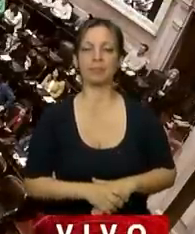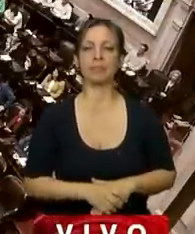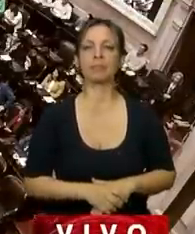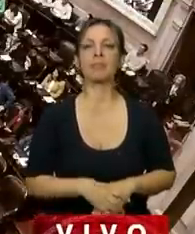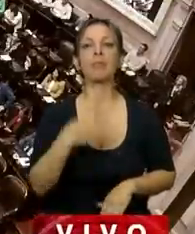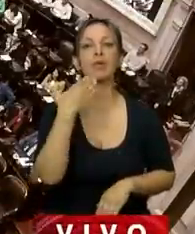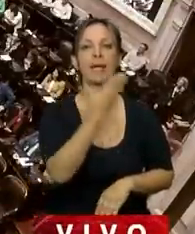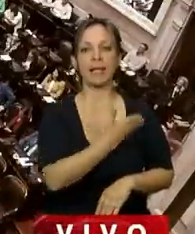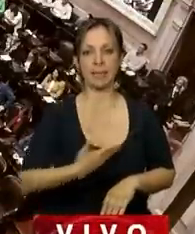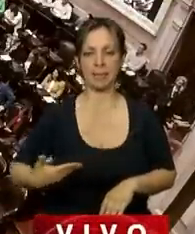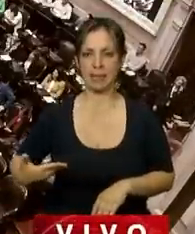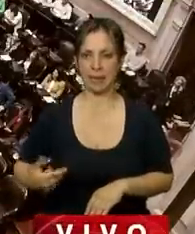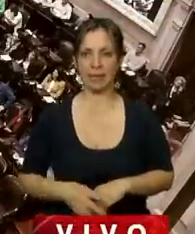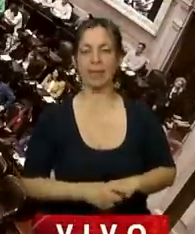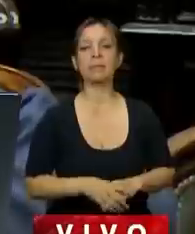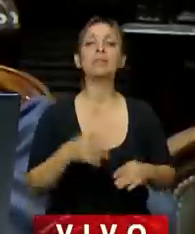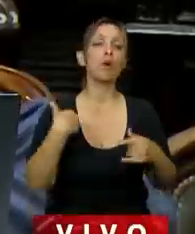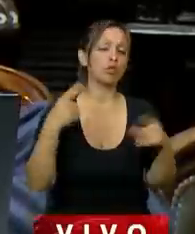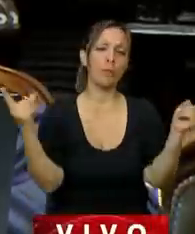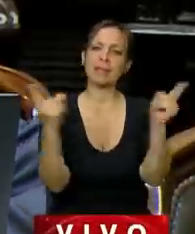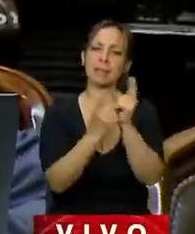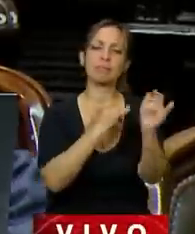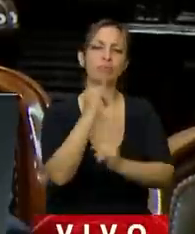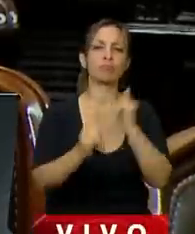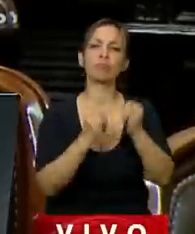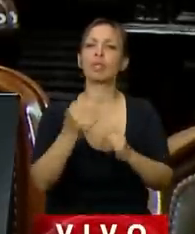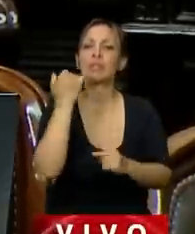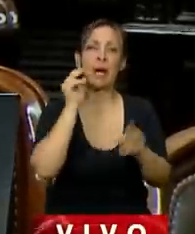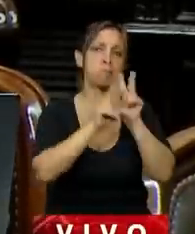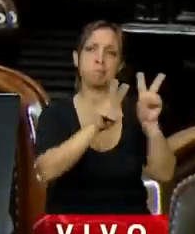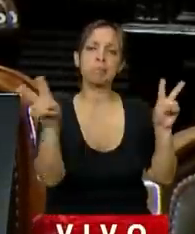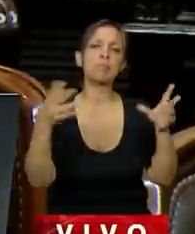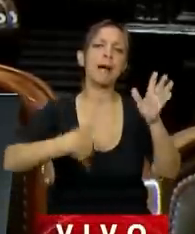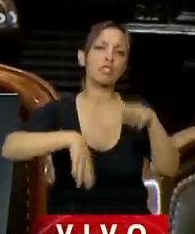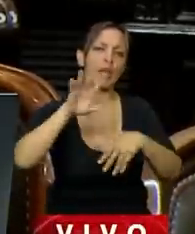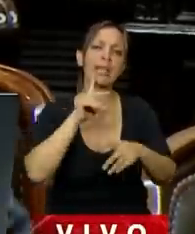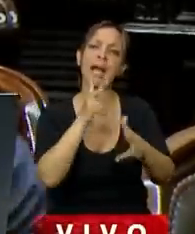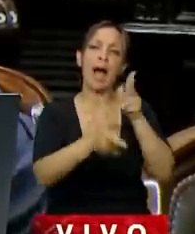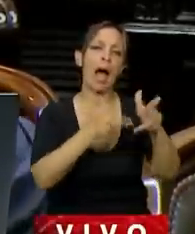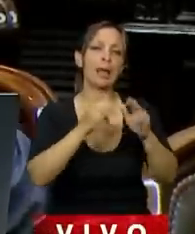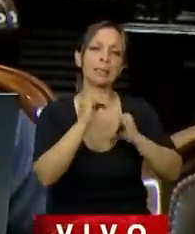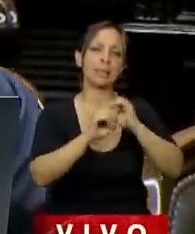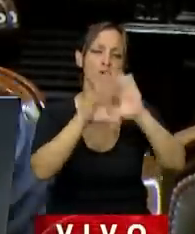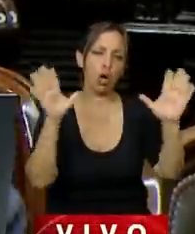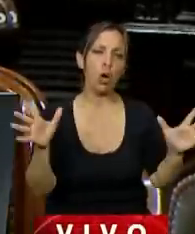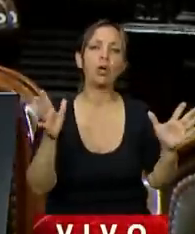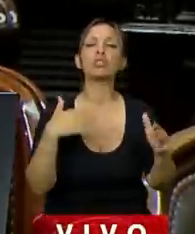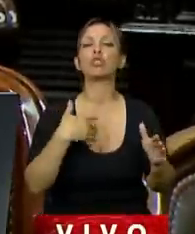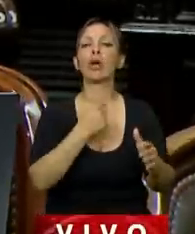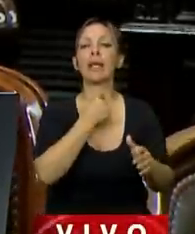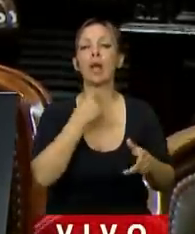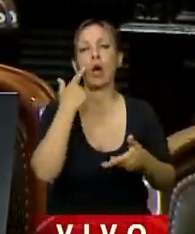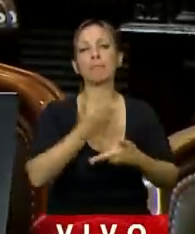Gracias, presidente. Vamos a intentar ser breves. Se dijo, creo que técnicamente, casi todo. Vamos a tratar de explicar la